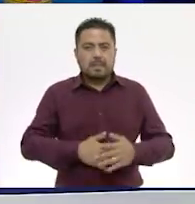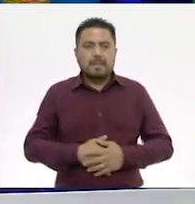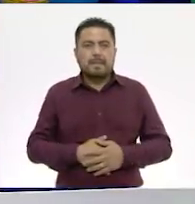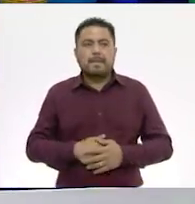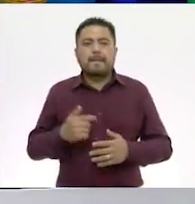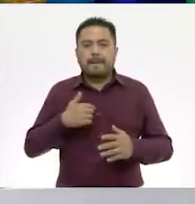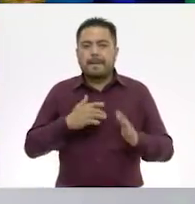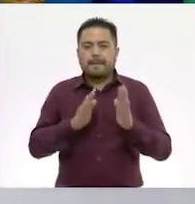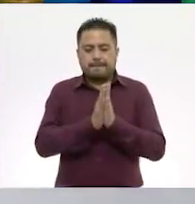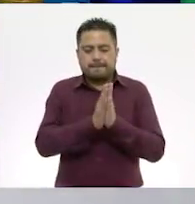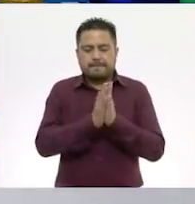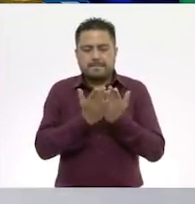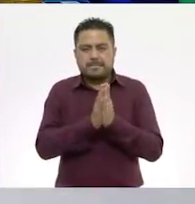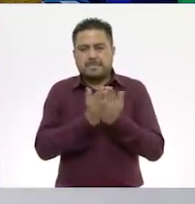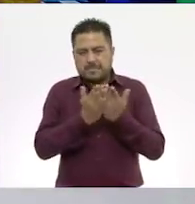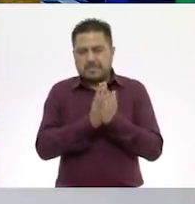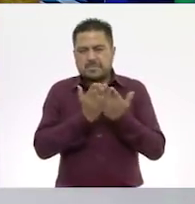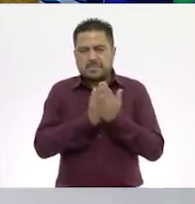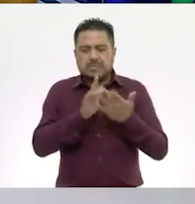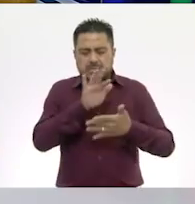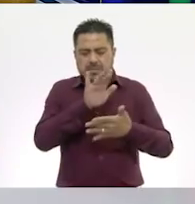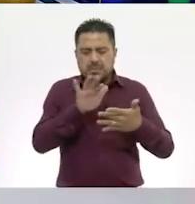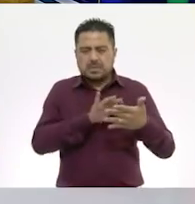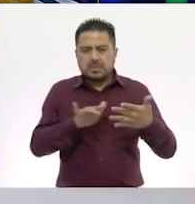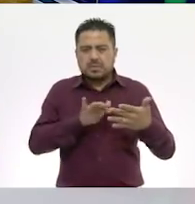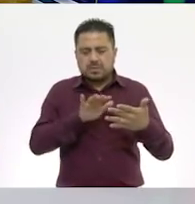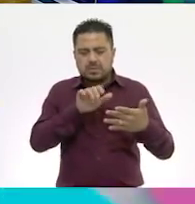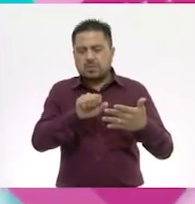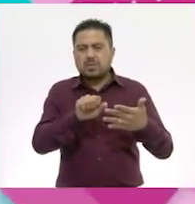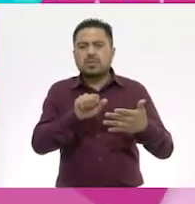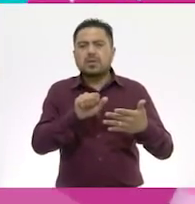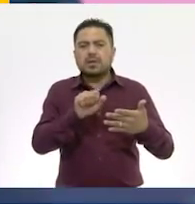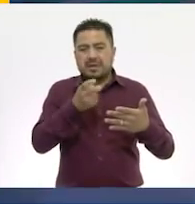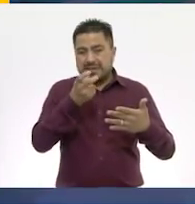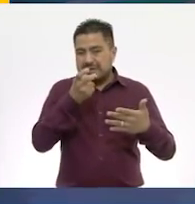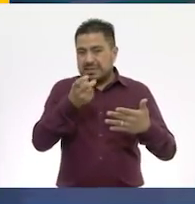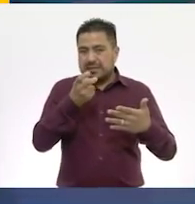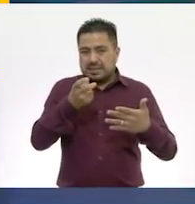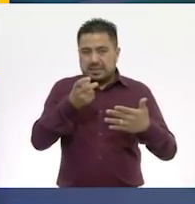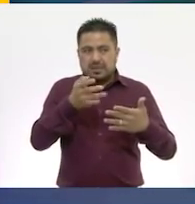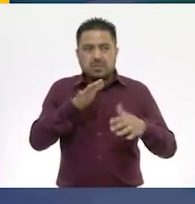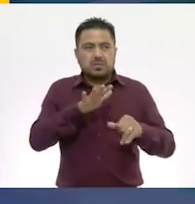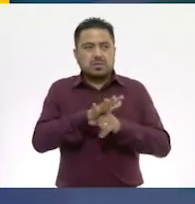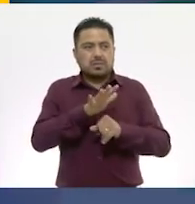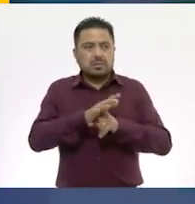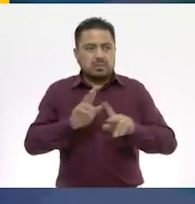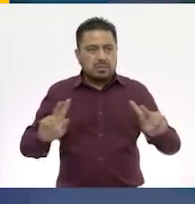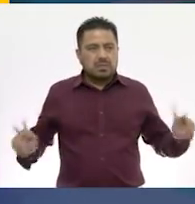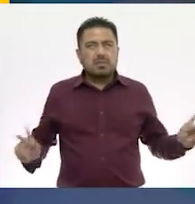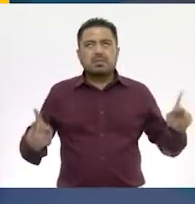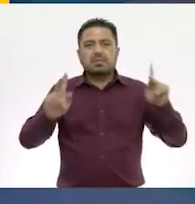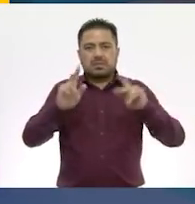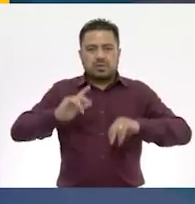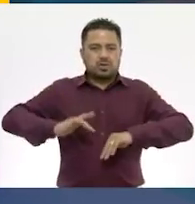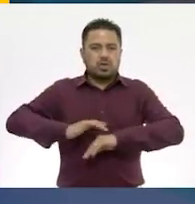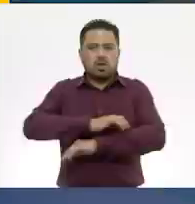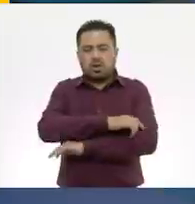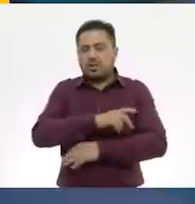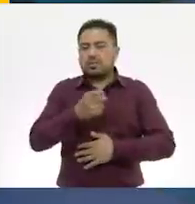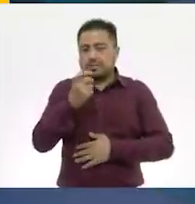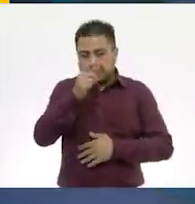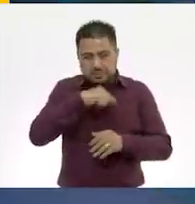Tengo mi libro de fábulas y vamos a localizar precisamente la de La paloma y la hormiga. Sí.